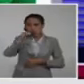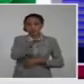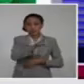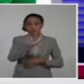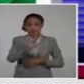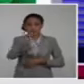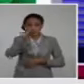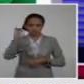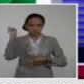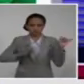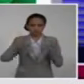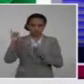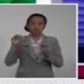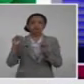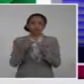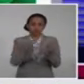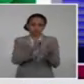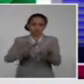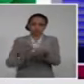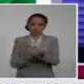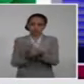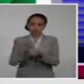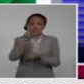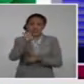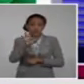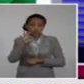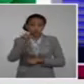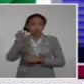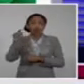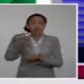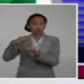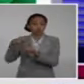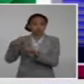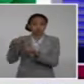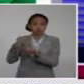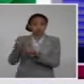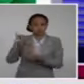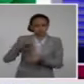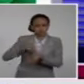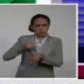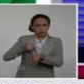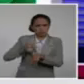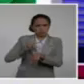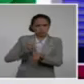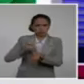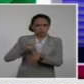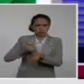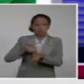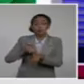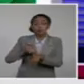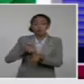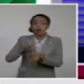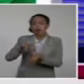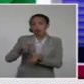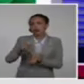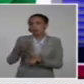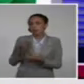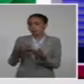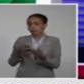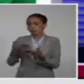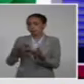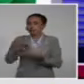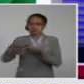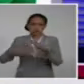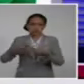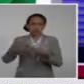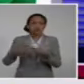casos importados que habían arribado recientemente a Cuba y por el protocolo establecido, pues se hizo